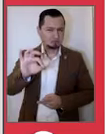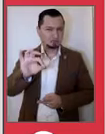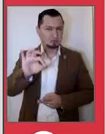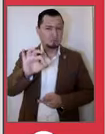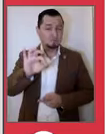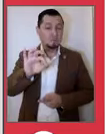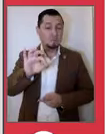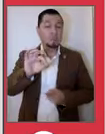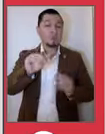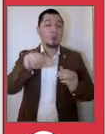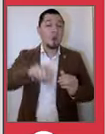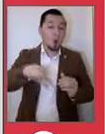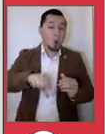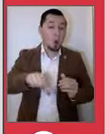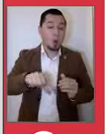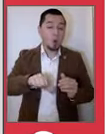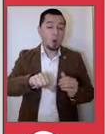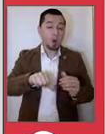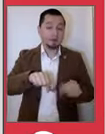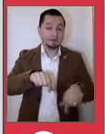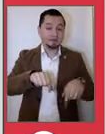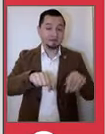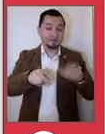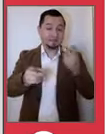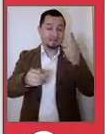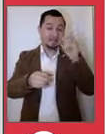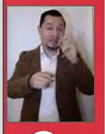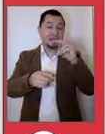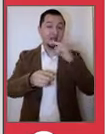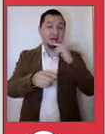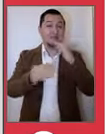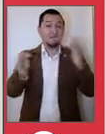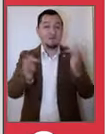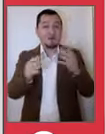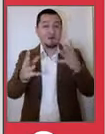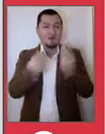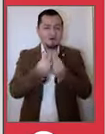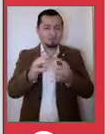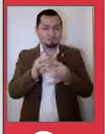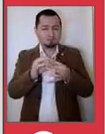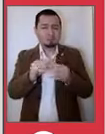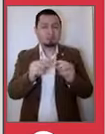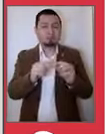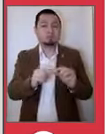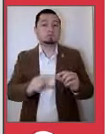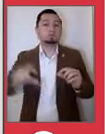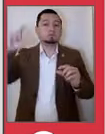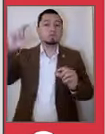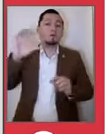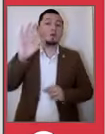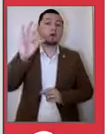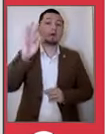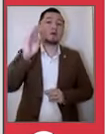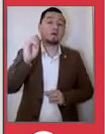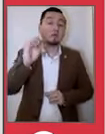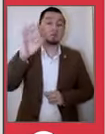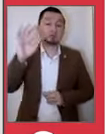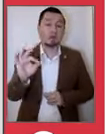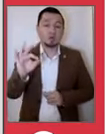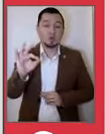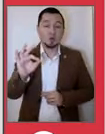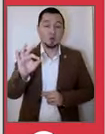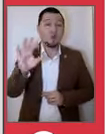a tener hacia mediados de enero alrededor del 49 por ciento de